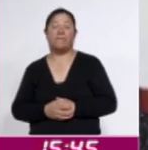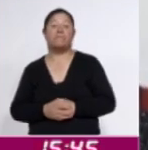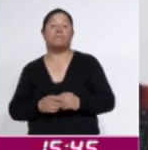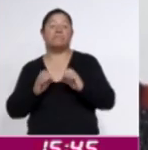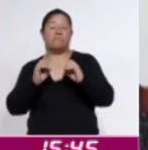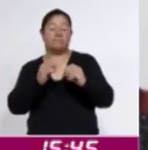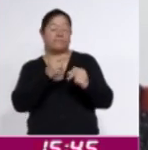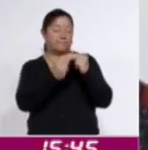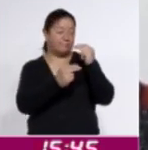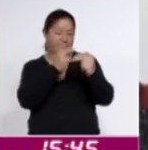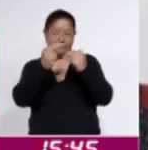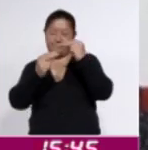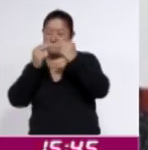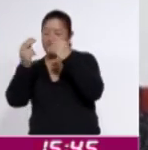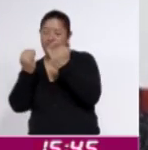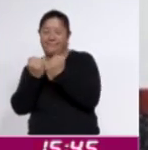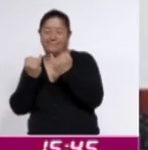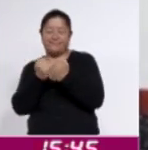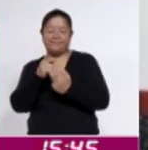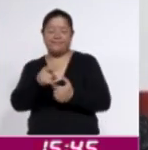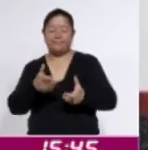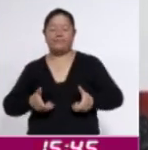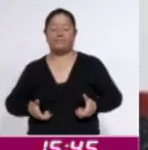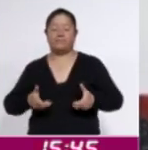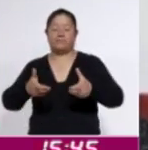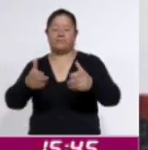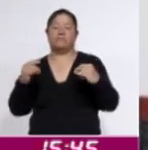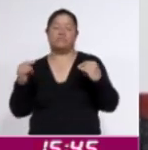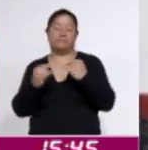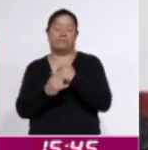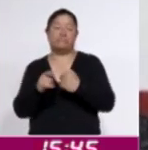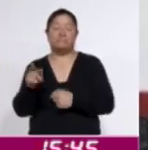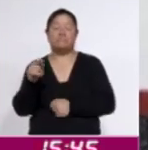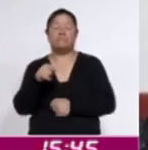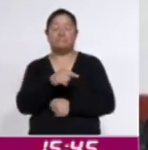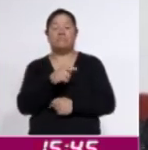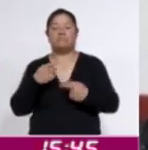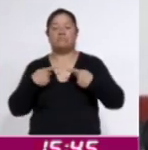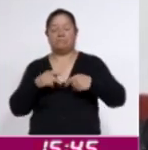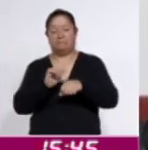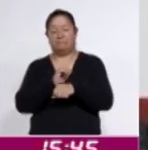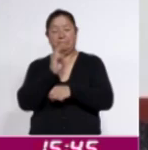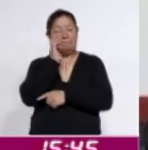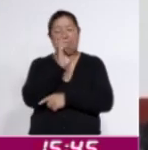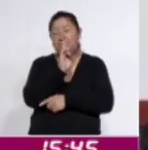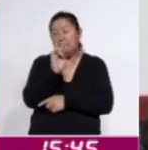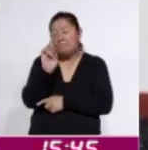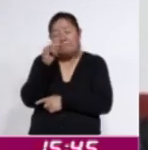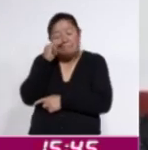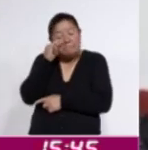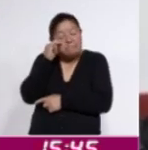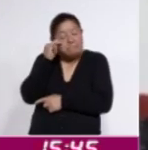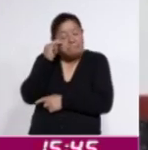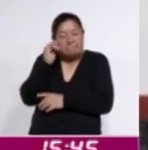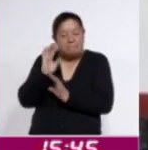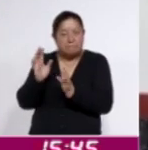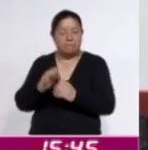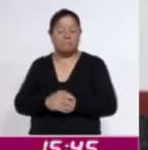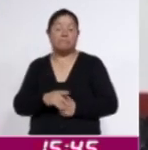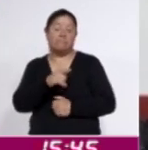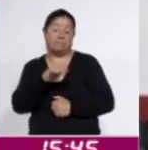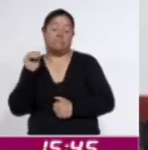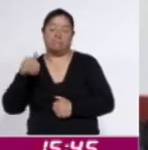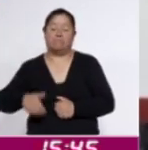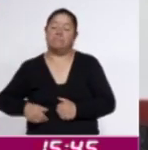mucho humo en la carretera y que permita que no permita la visibilidad y puede provocarse accidentes. Muy importante